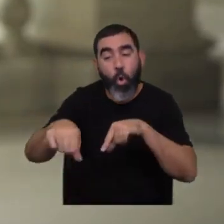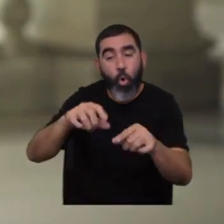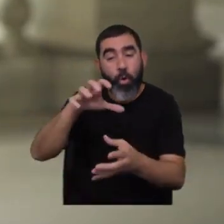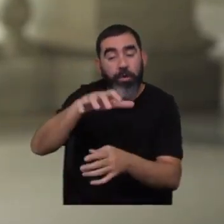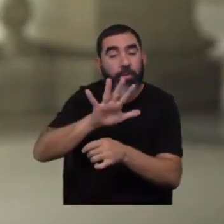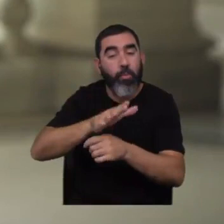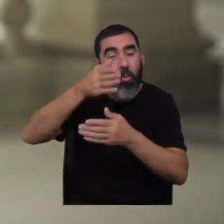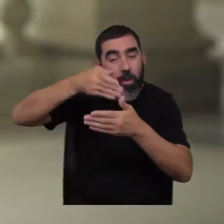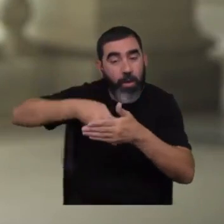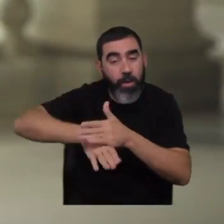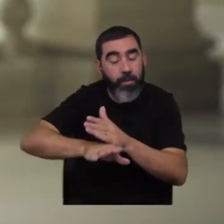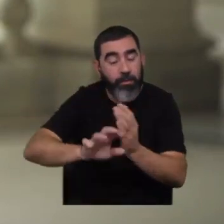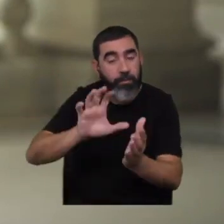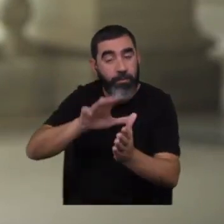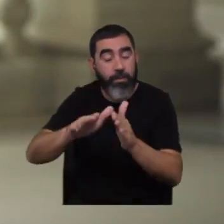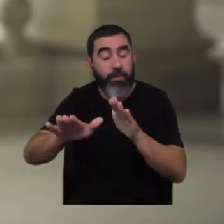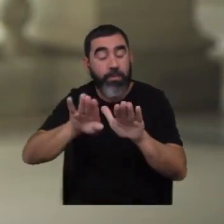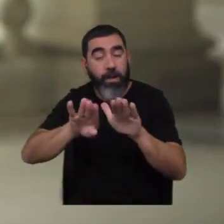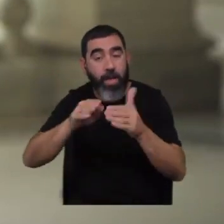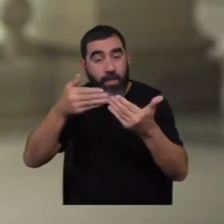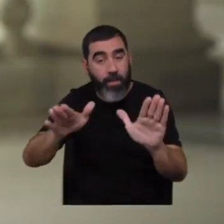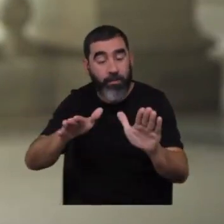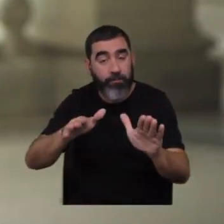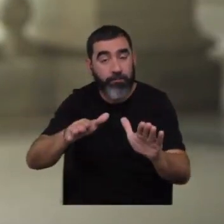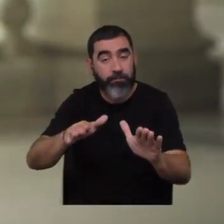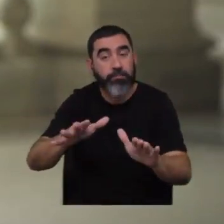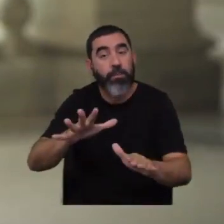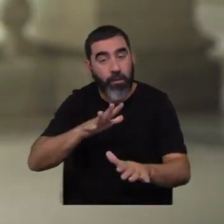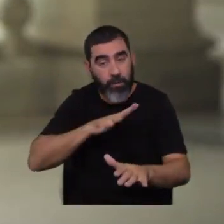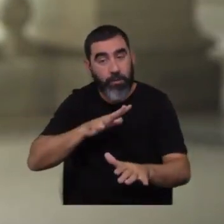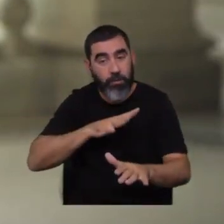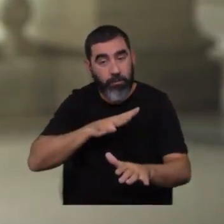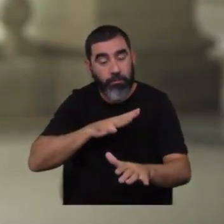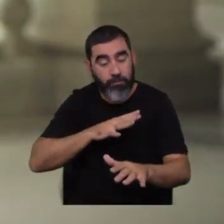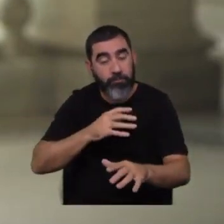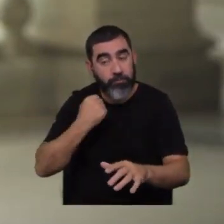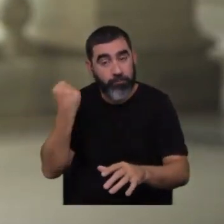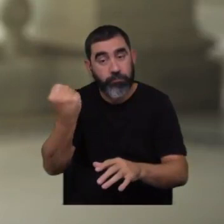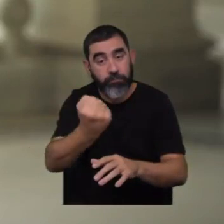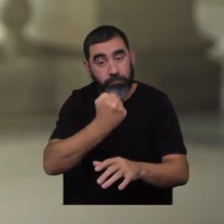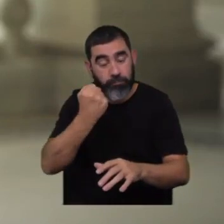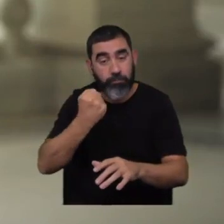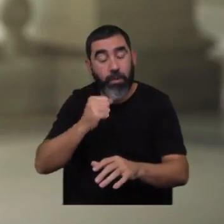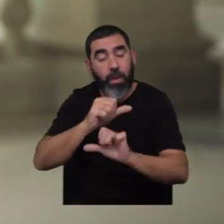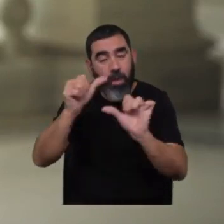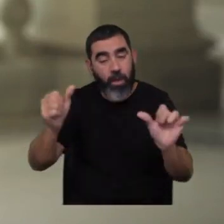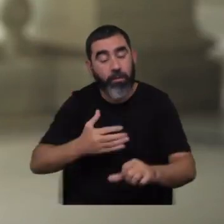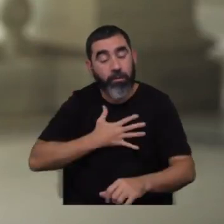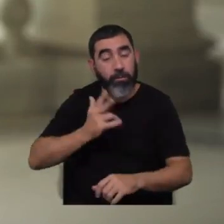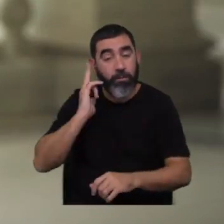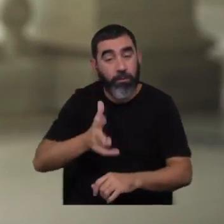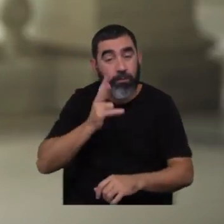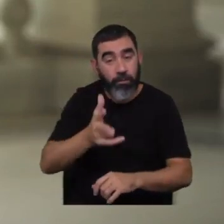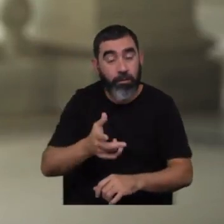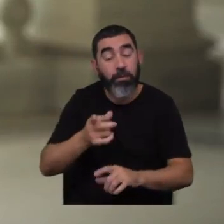de entrada a la península antártica, hay una gran incidencia de las actividades humanas y